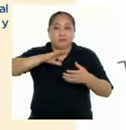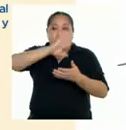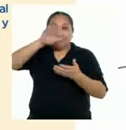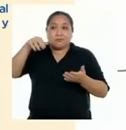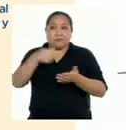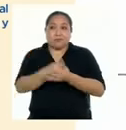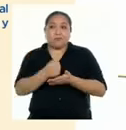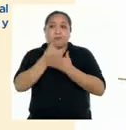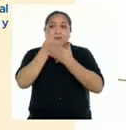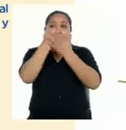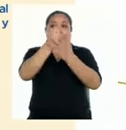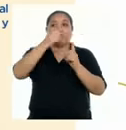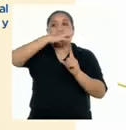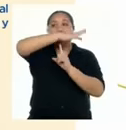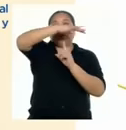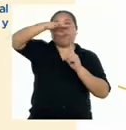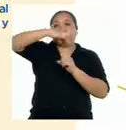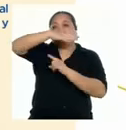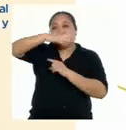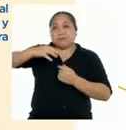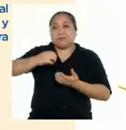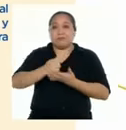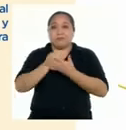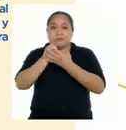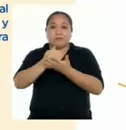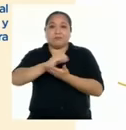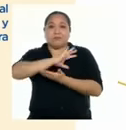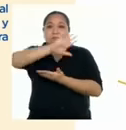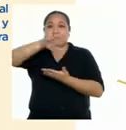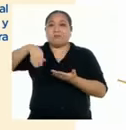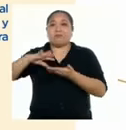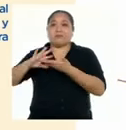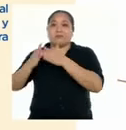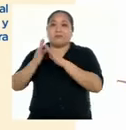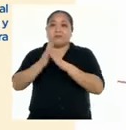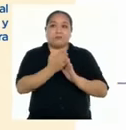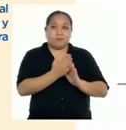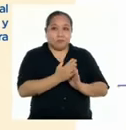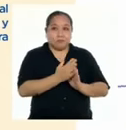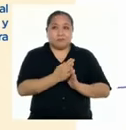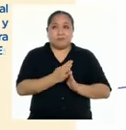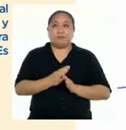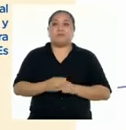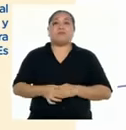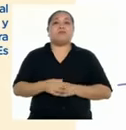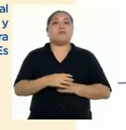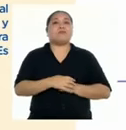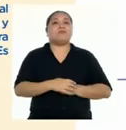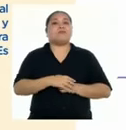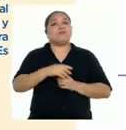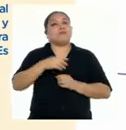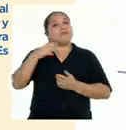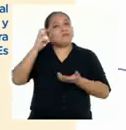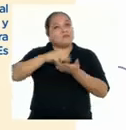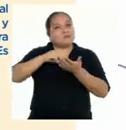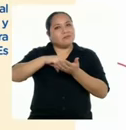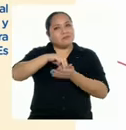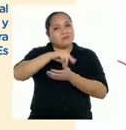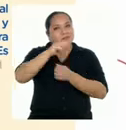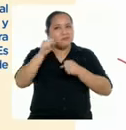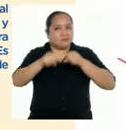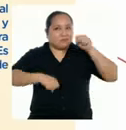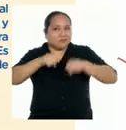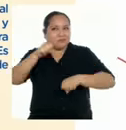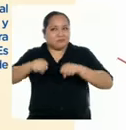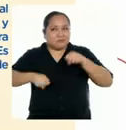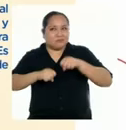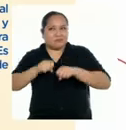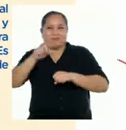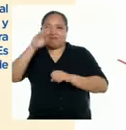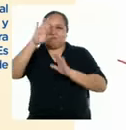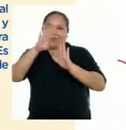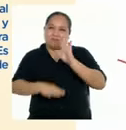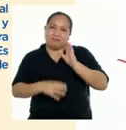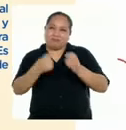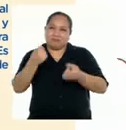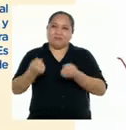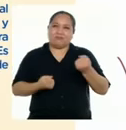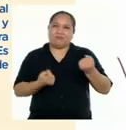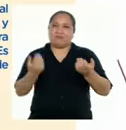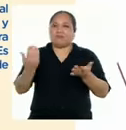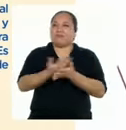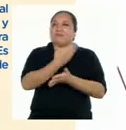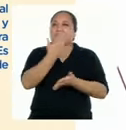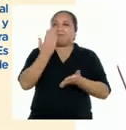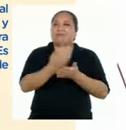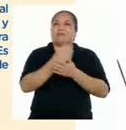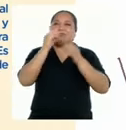común y seremos mejores ciudadanos. Es hora de ir más en bici y menos en carro. Es hora de una nueva generación de energía.